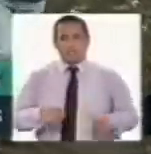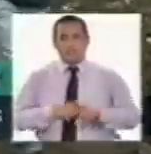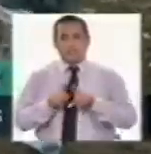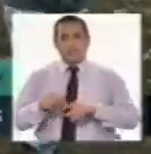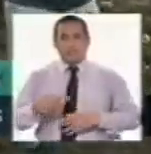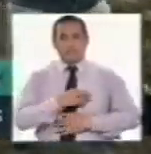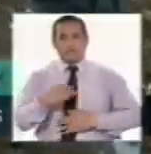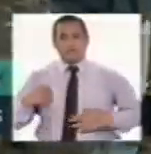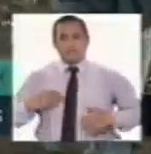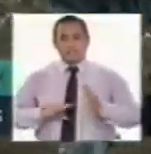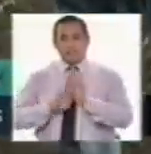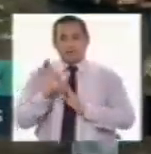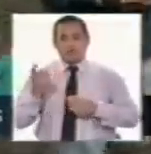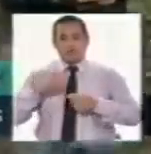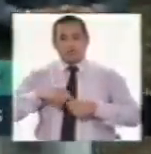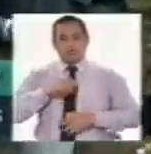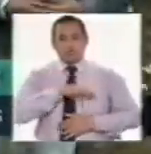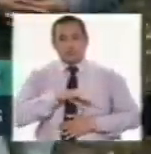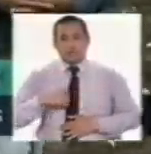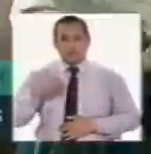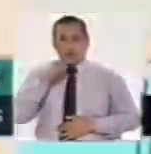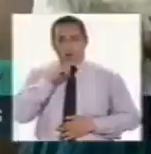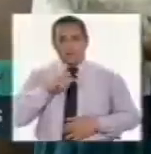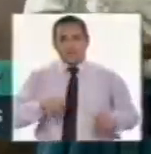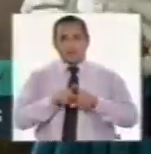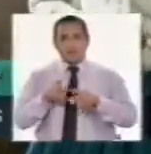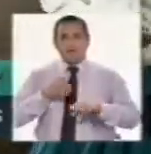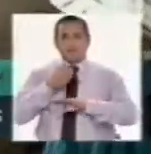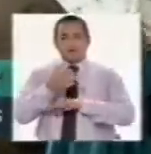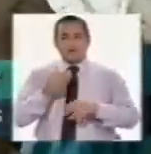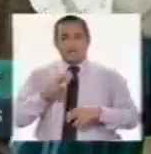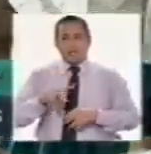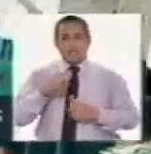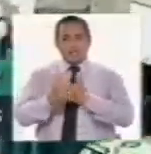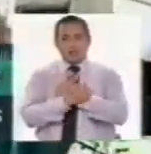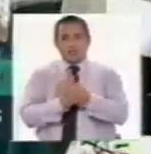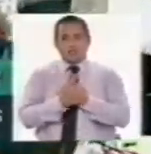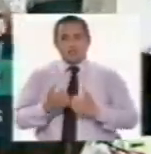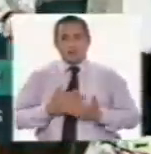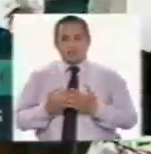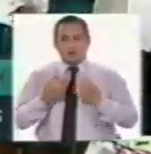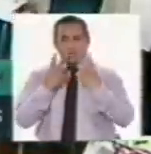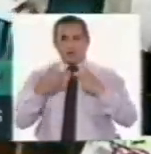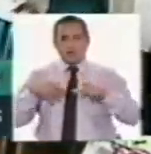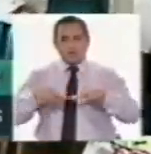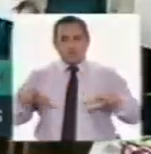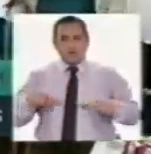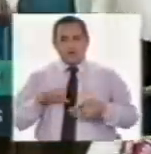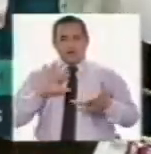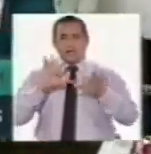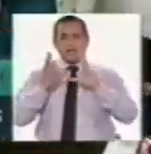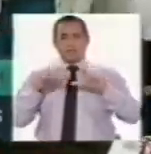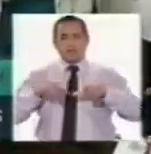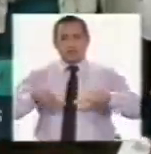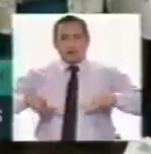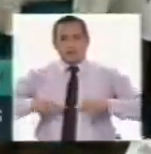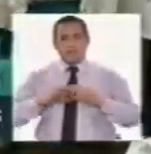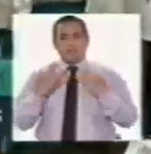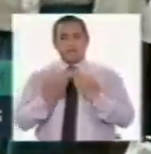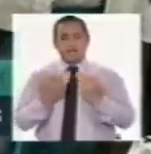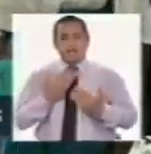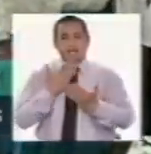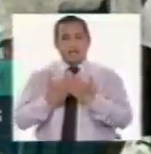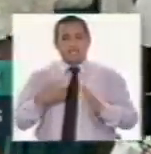ministra de desarrollo e inclusión social Paola gustamante llegó a vinchos para corroborar in situ el cambio surgido en estas familias